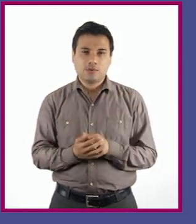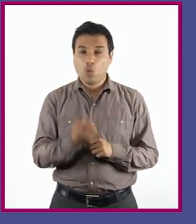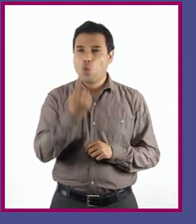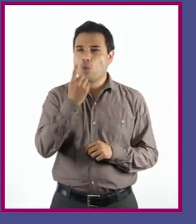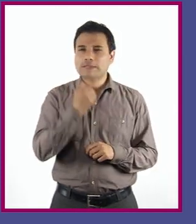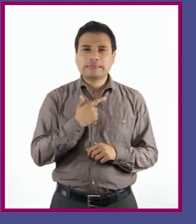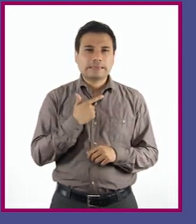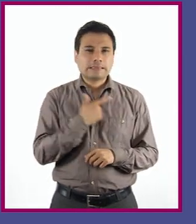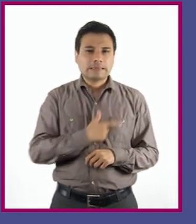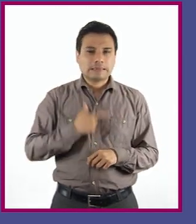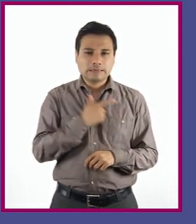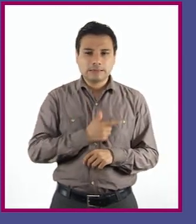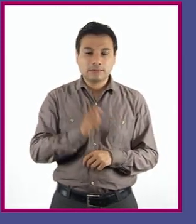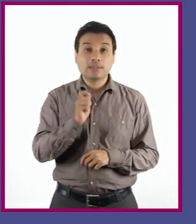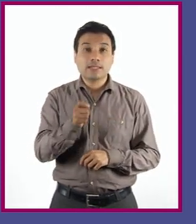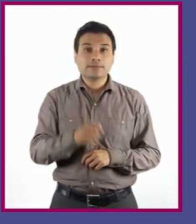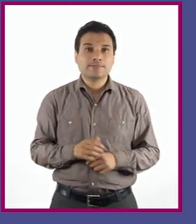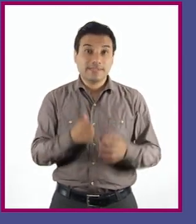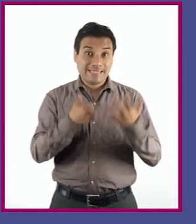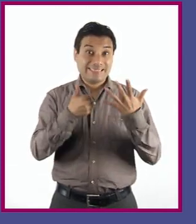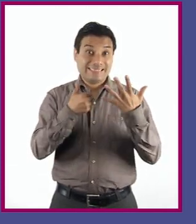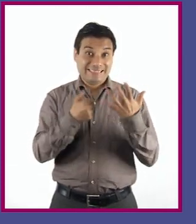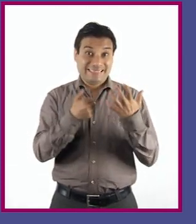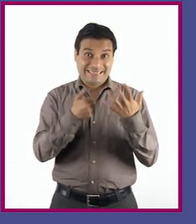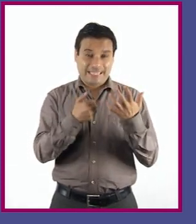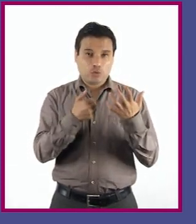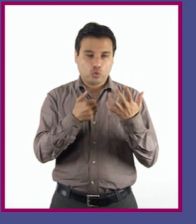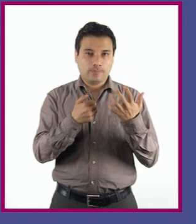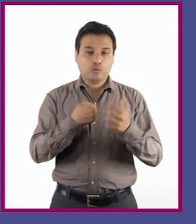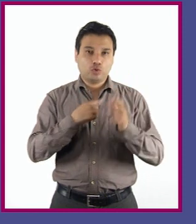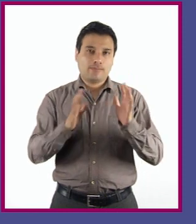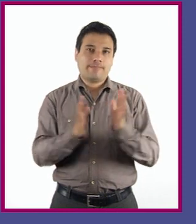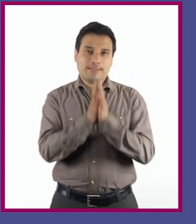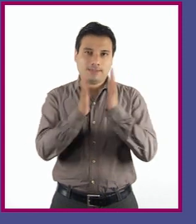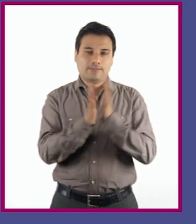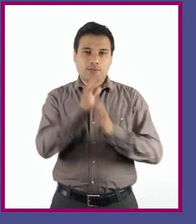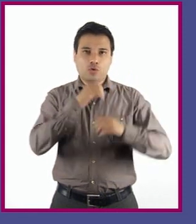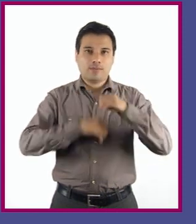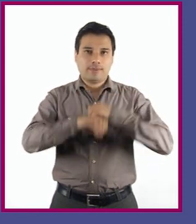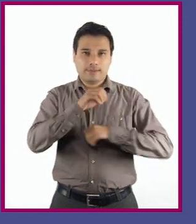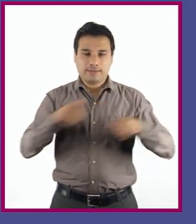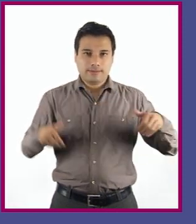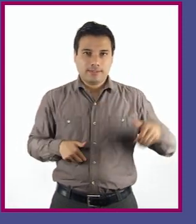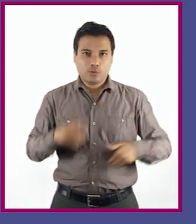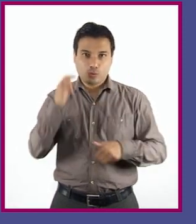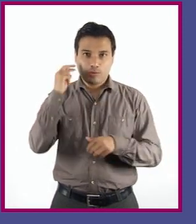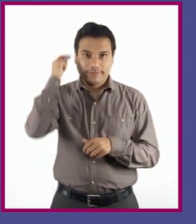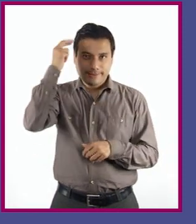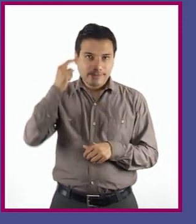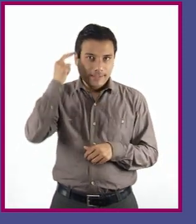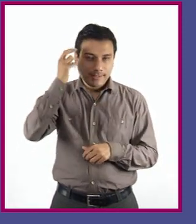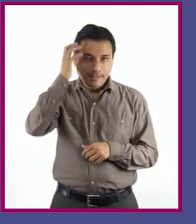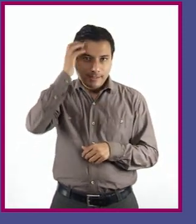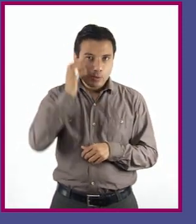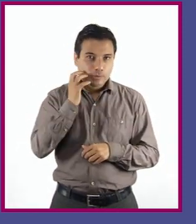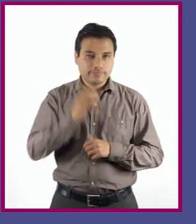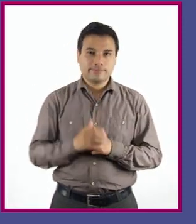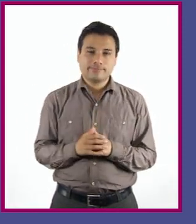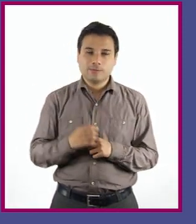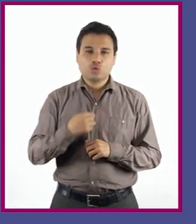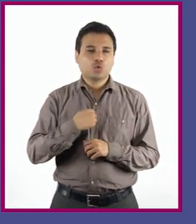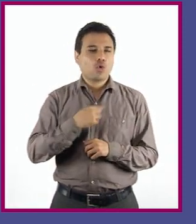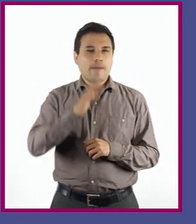cuando cursaba el 6º grado y participé en una obra de teatro, El Rey León. Lo